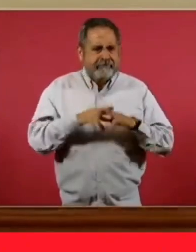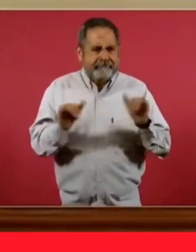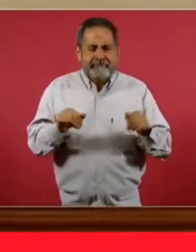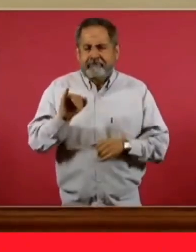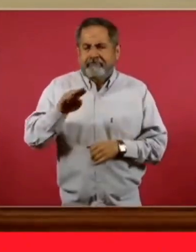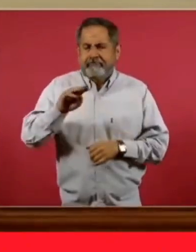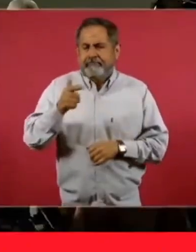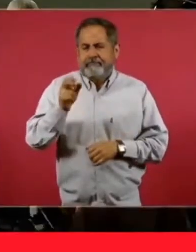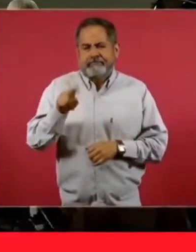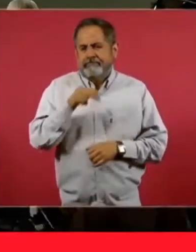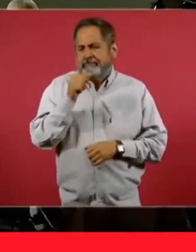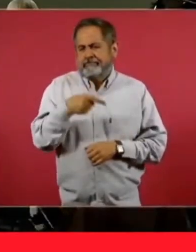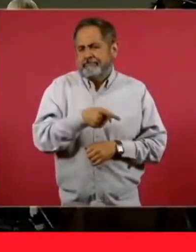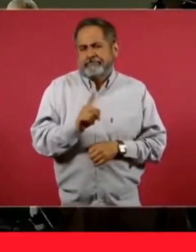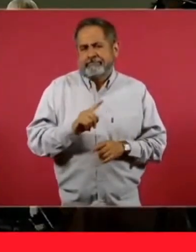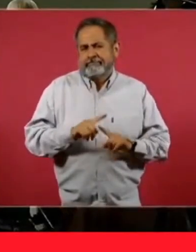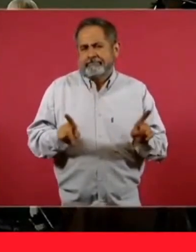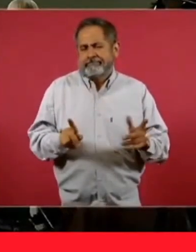Todos lados.